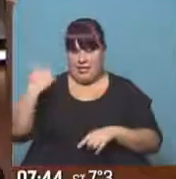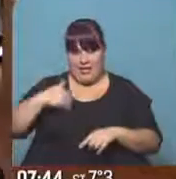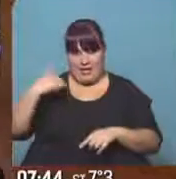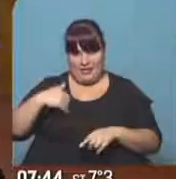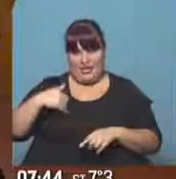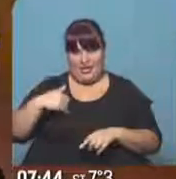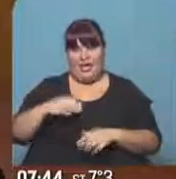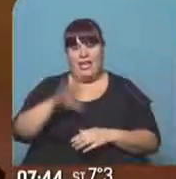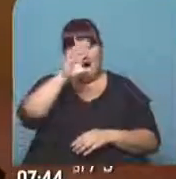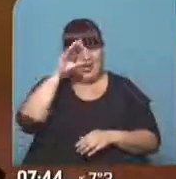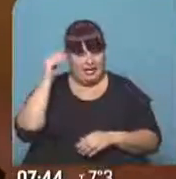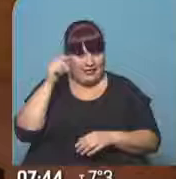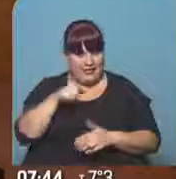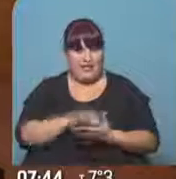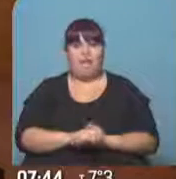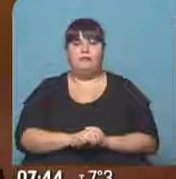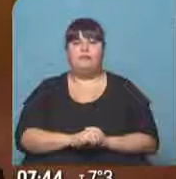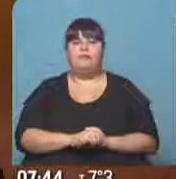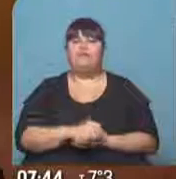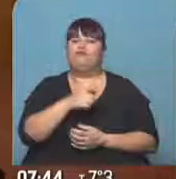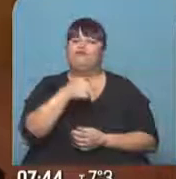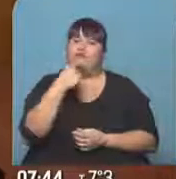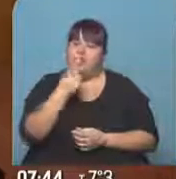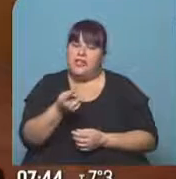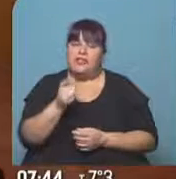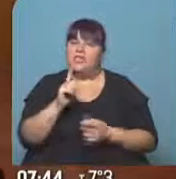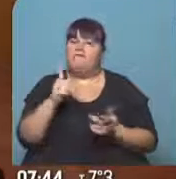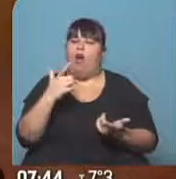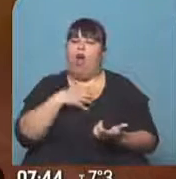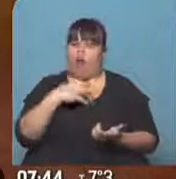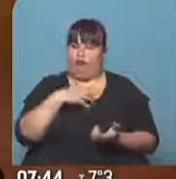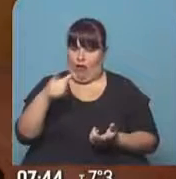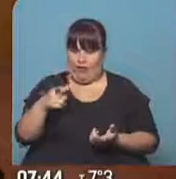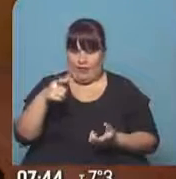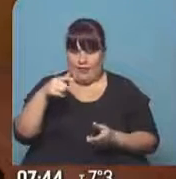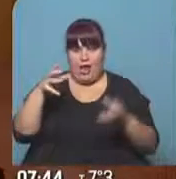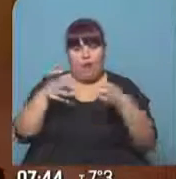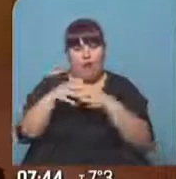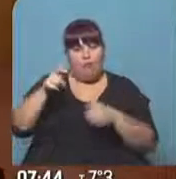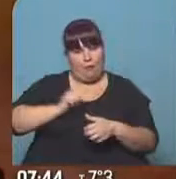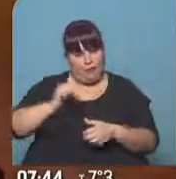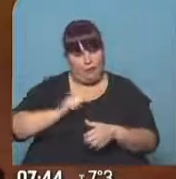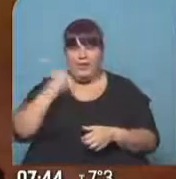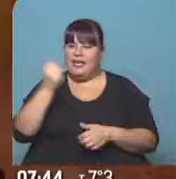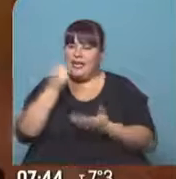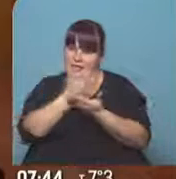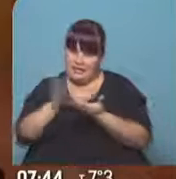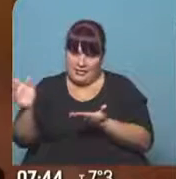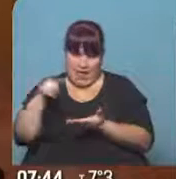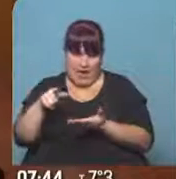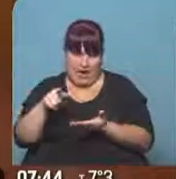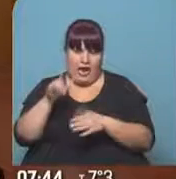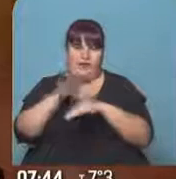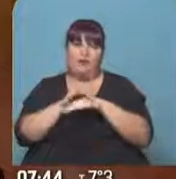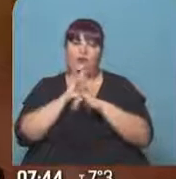argentina Cristina Fernández de Kirchner dice que no tienen confianza en esta fuerza y quieren que se